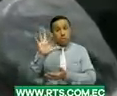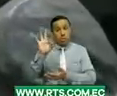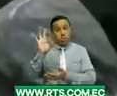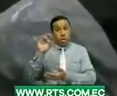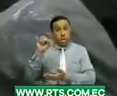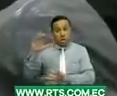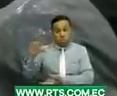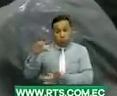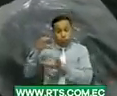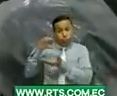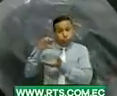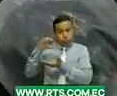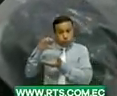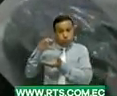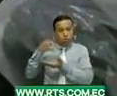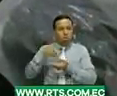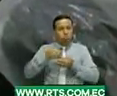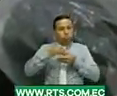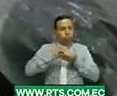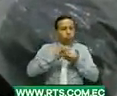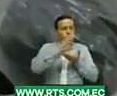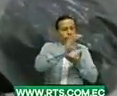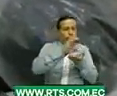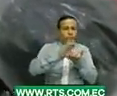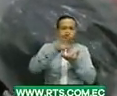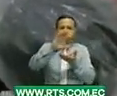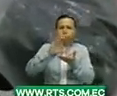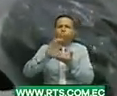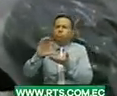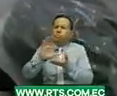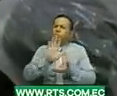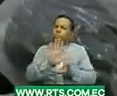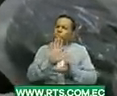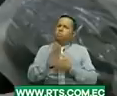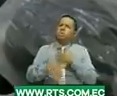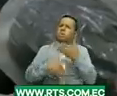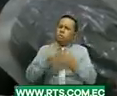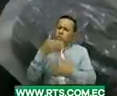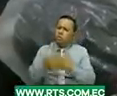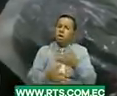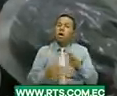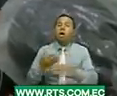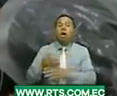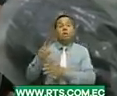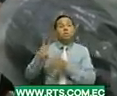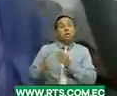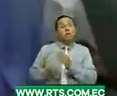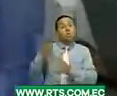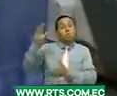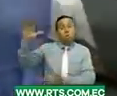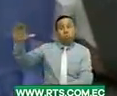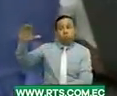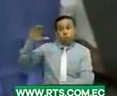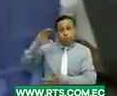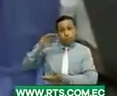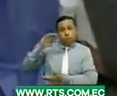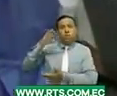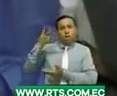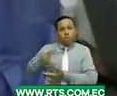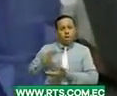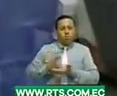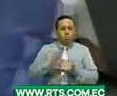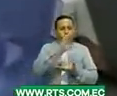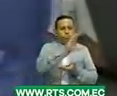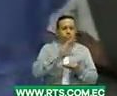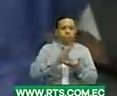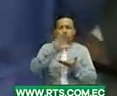dosis, pero estamos asegurando que nuestro plan de contingencia, asegurando la segunda dosis, ¿no? Luego del primer inmunizado,